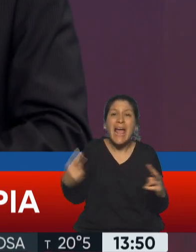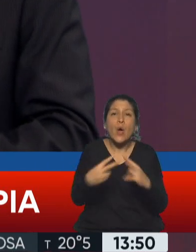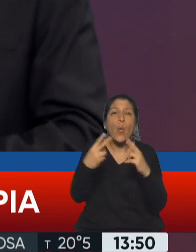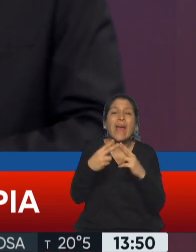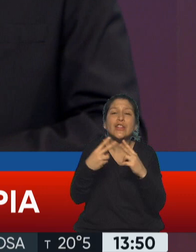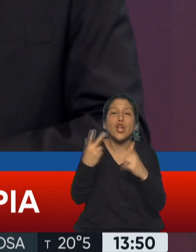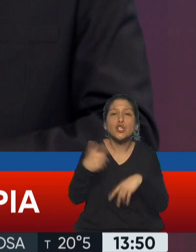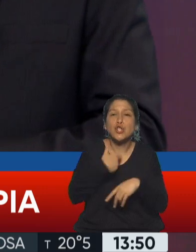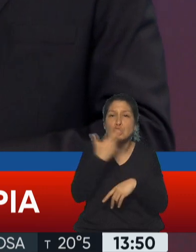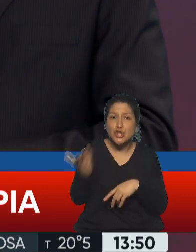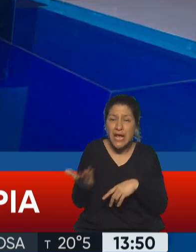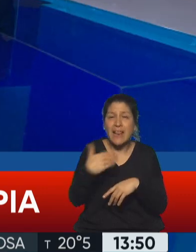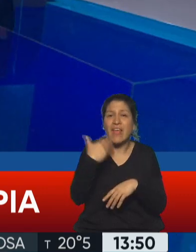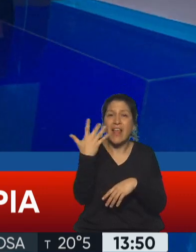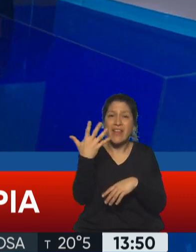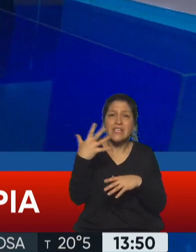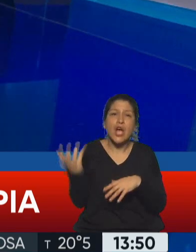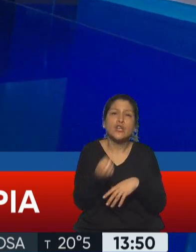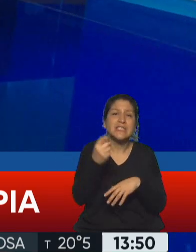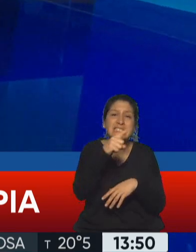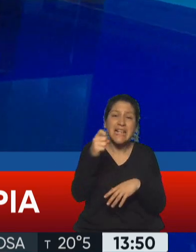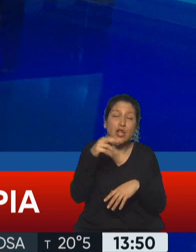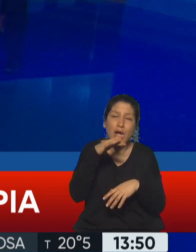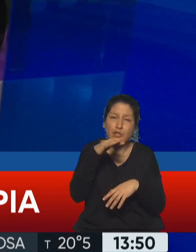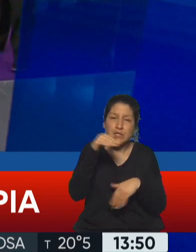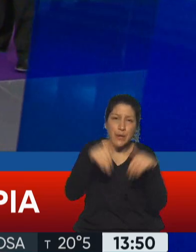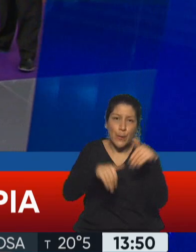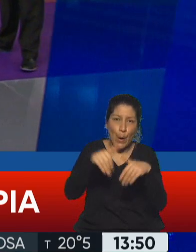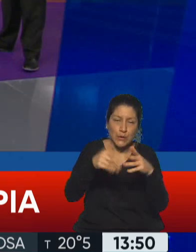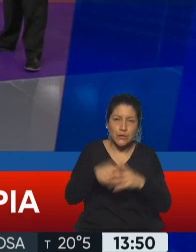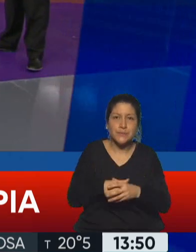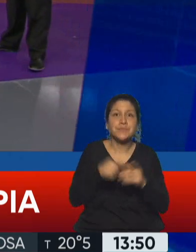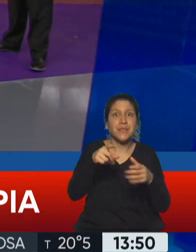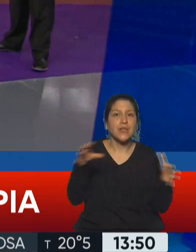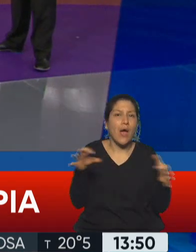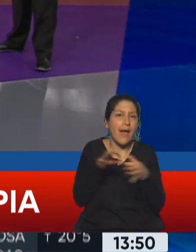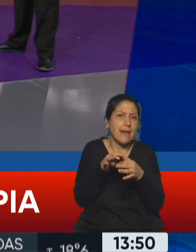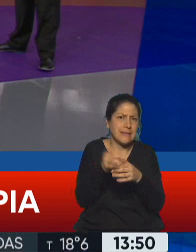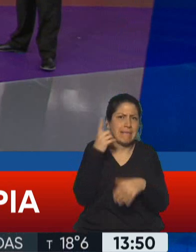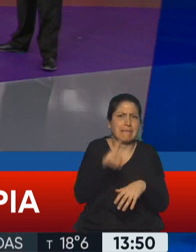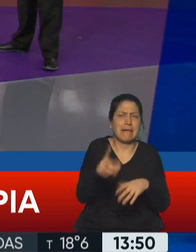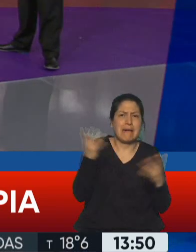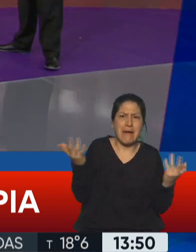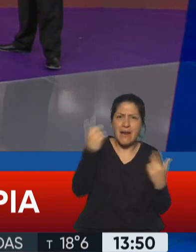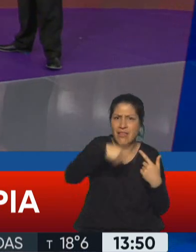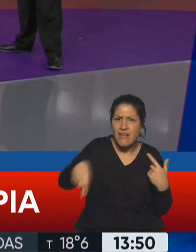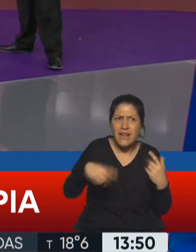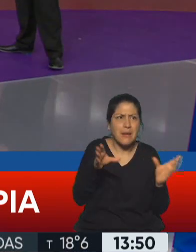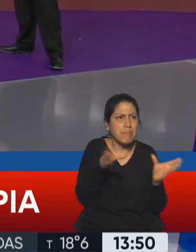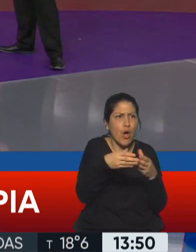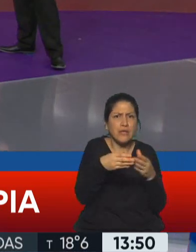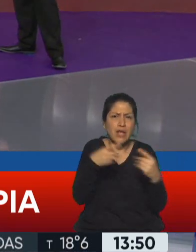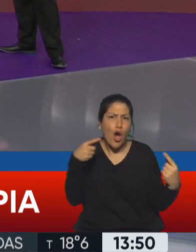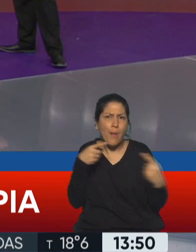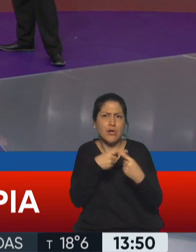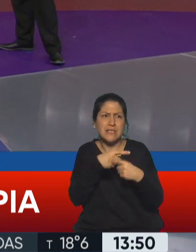derecha, que obtuvo el PAN, que obtuvo 114 votos, ¿no? 114, y una alianza también bastante atípica entre los distintos partidos de la oposición